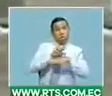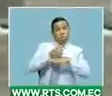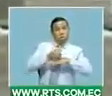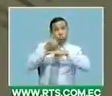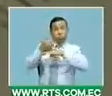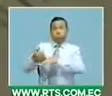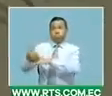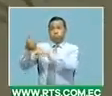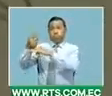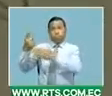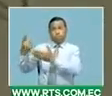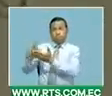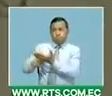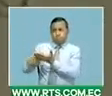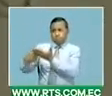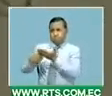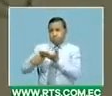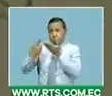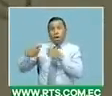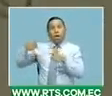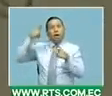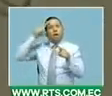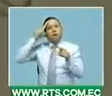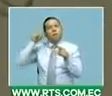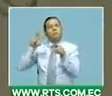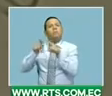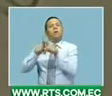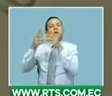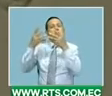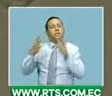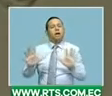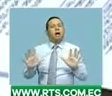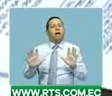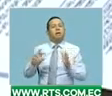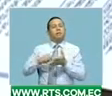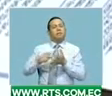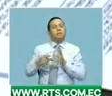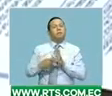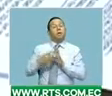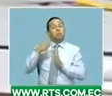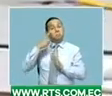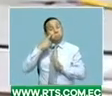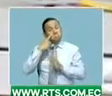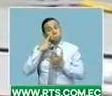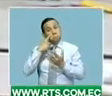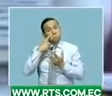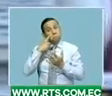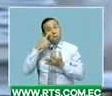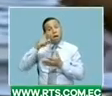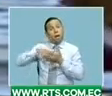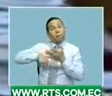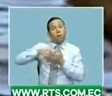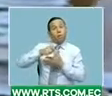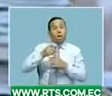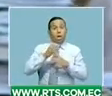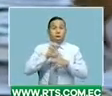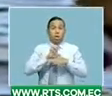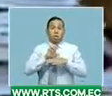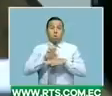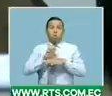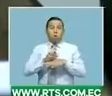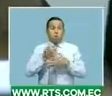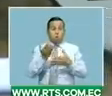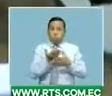partes llegaron a un acuerdo a nivel personal técnico, el mismo que está sujeto a aprobación una vez que Ecuador cumpla con todas las